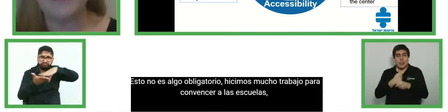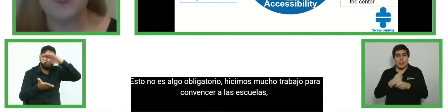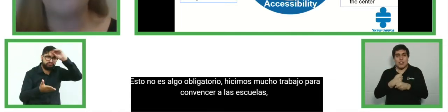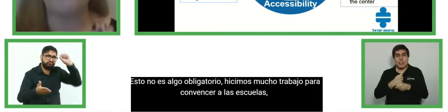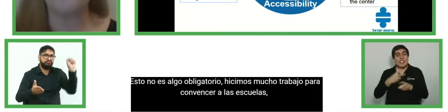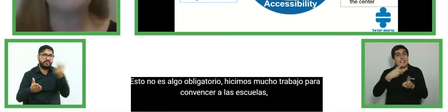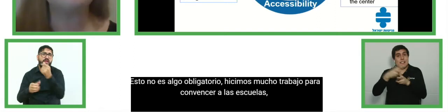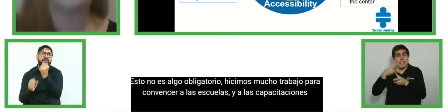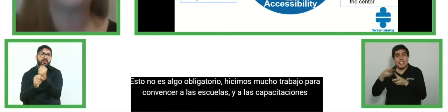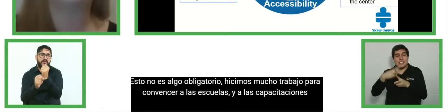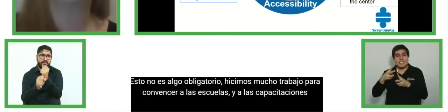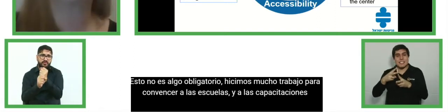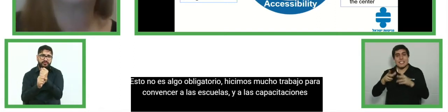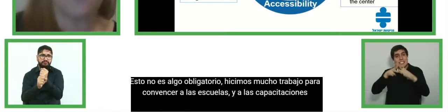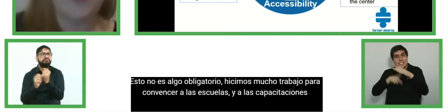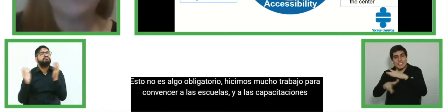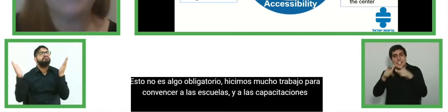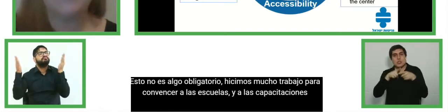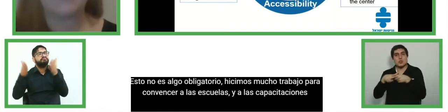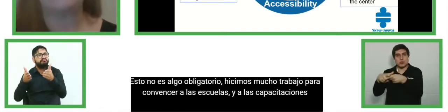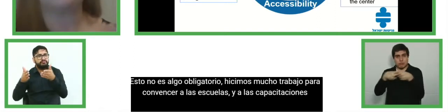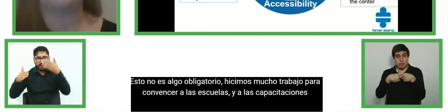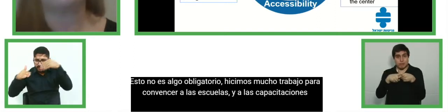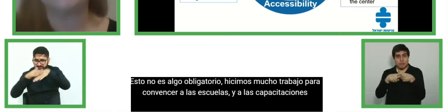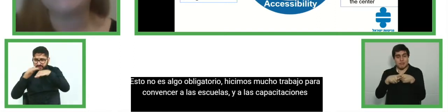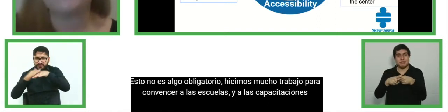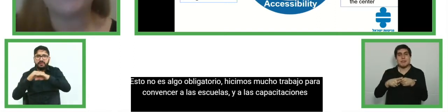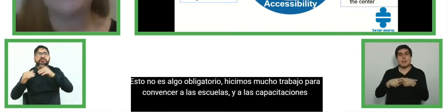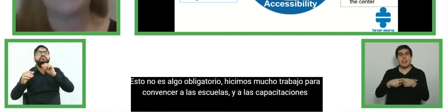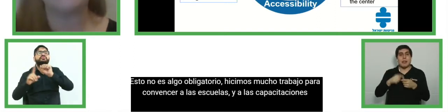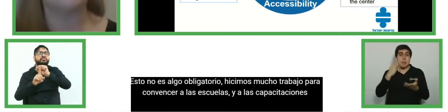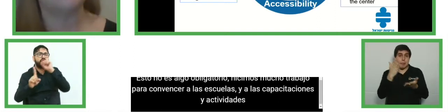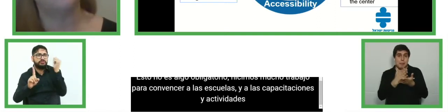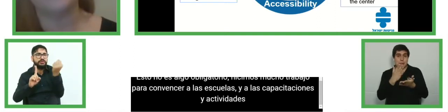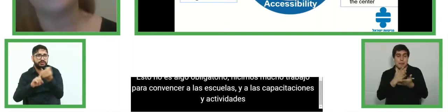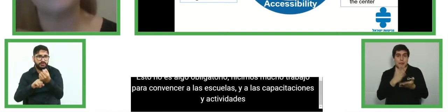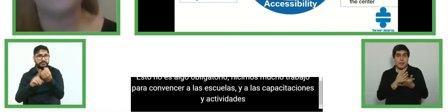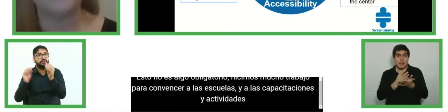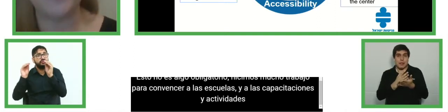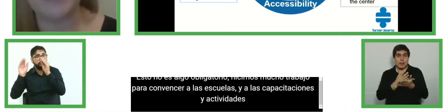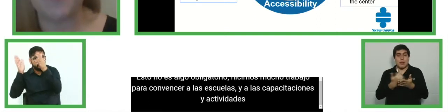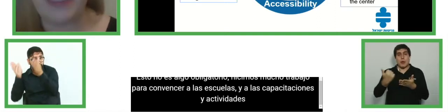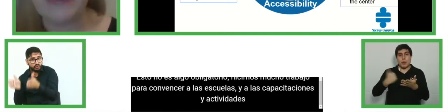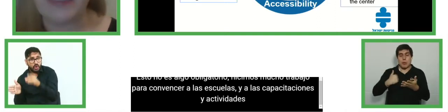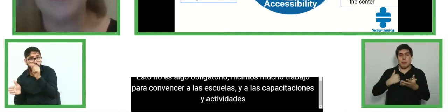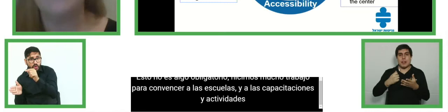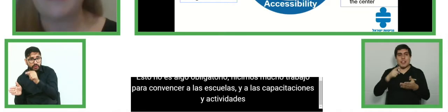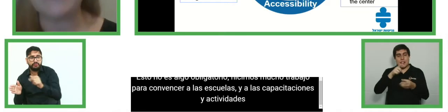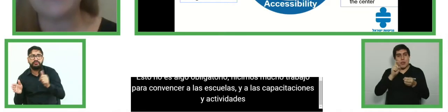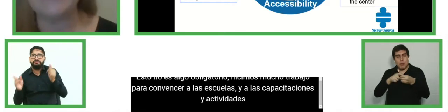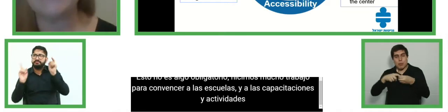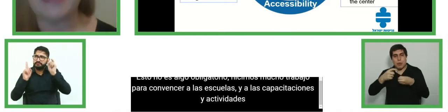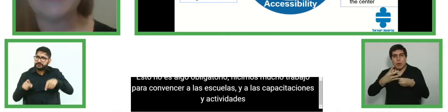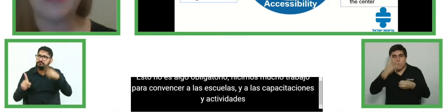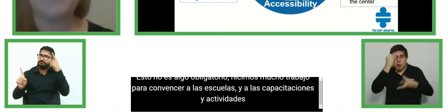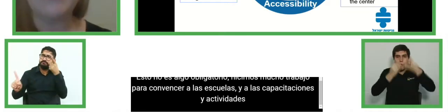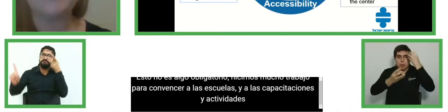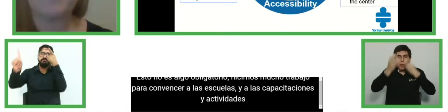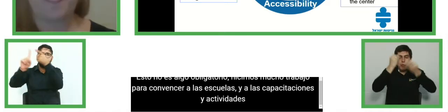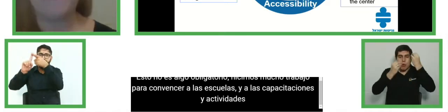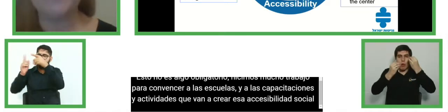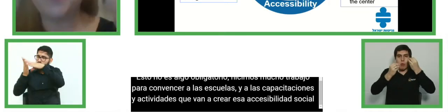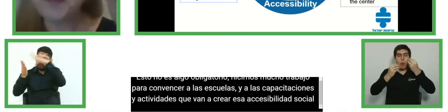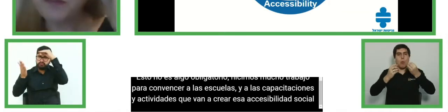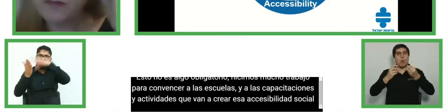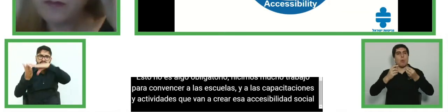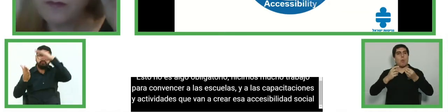crear esa accesibilidad social. Pero una vez que las escuelas pudieron hacerlo y participaron, te digo que la diferencia fue increíble. La